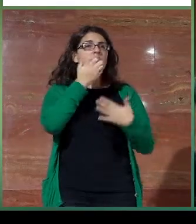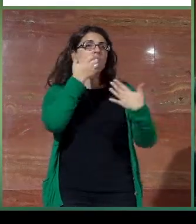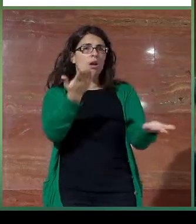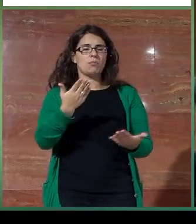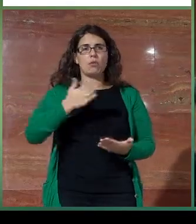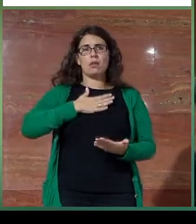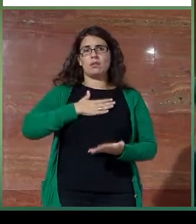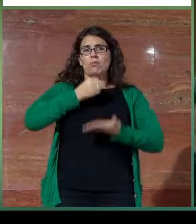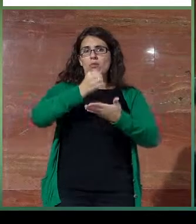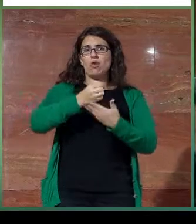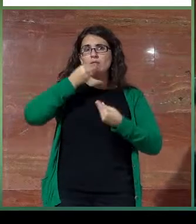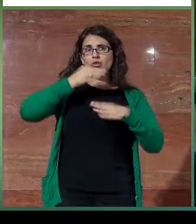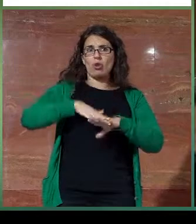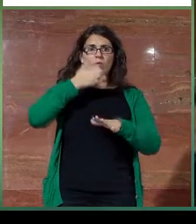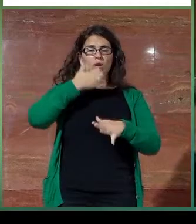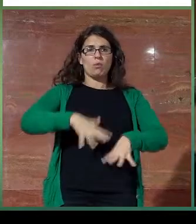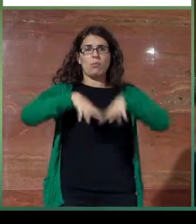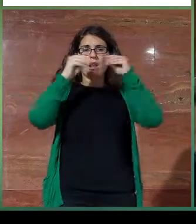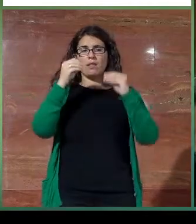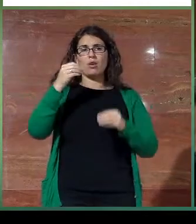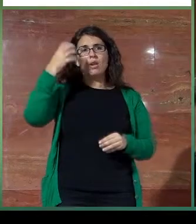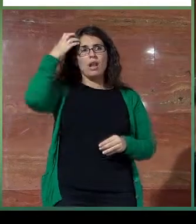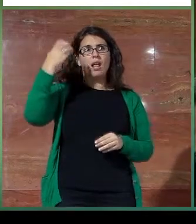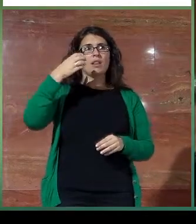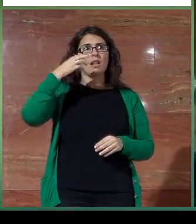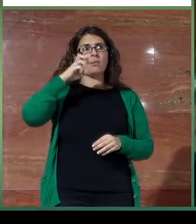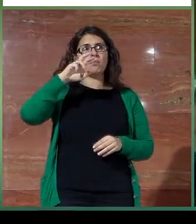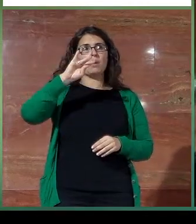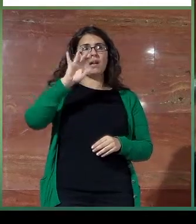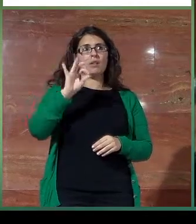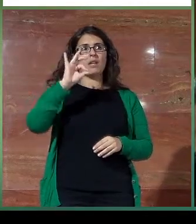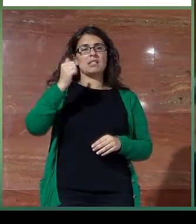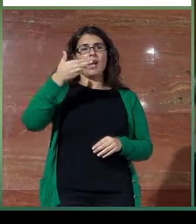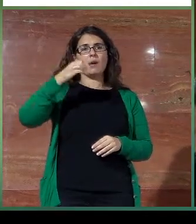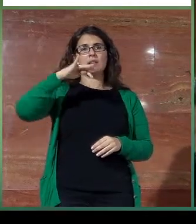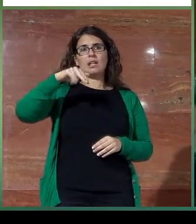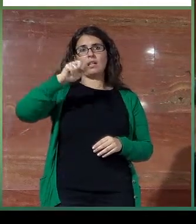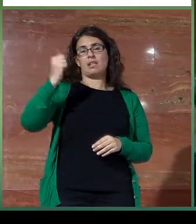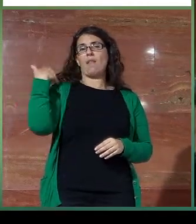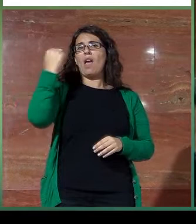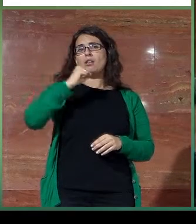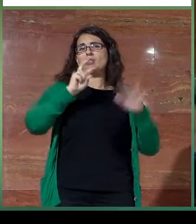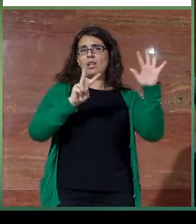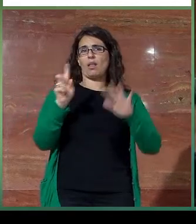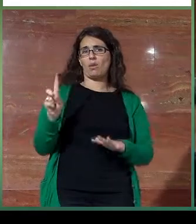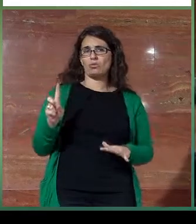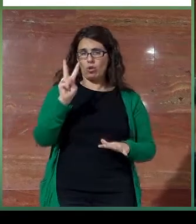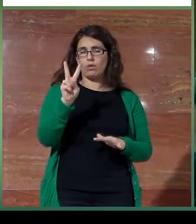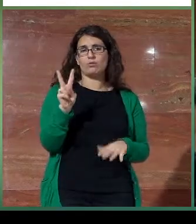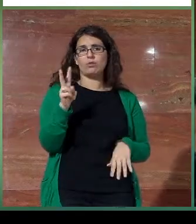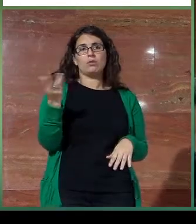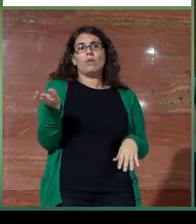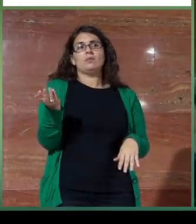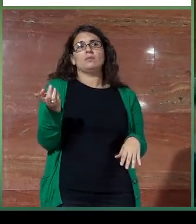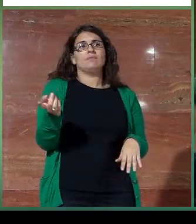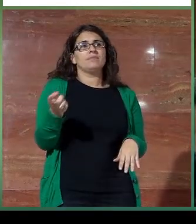histórico, en el Palacio Real del Pardo de Sabatini de 1772. Entonces es algo que nosotros los que